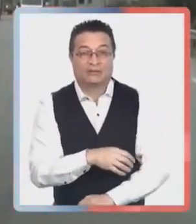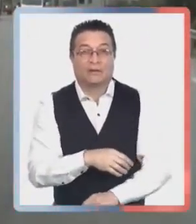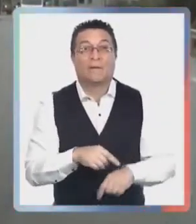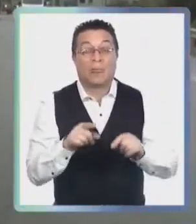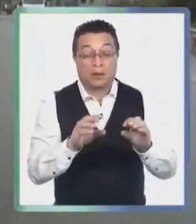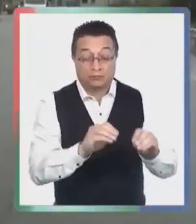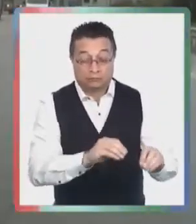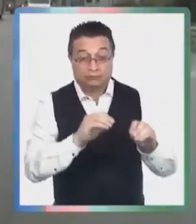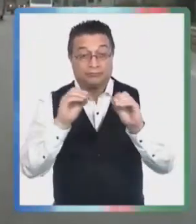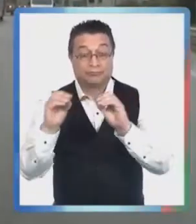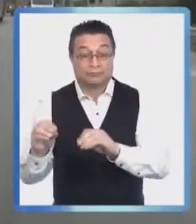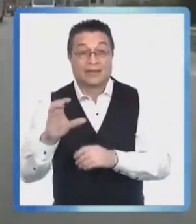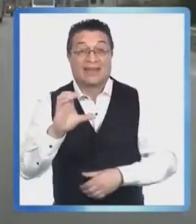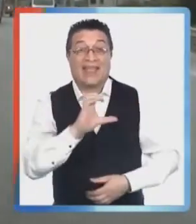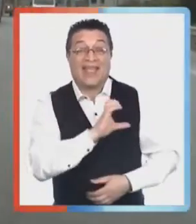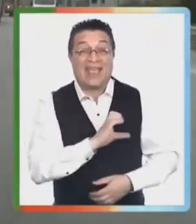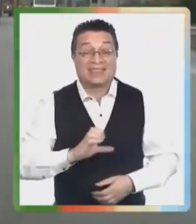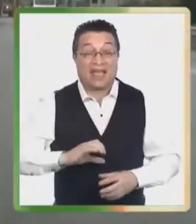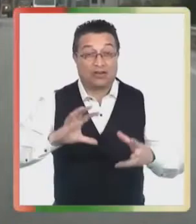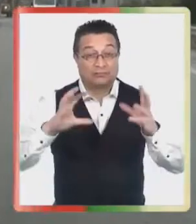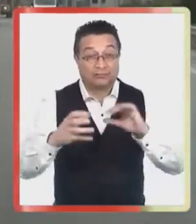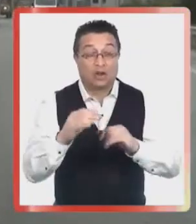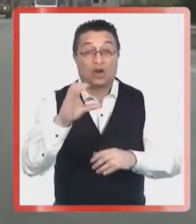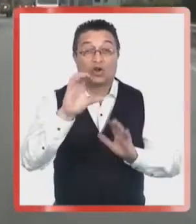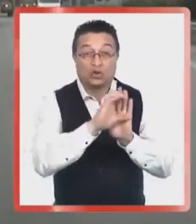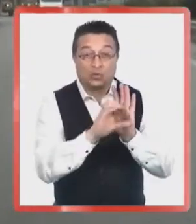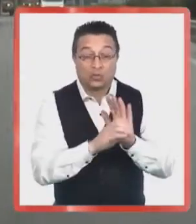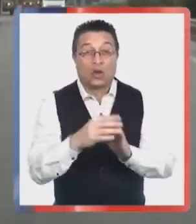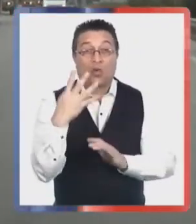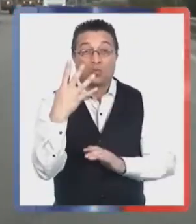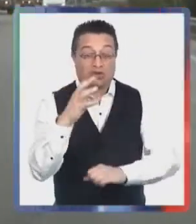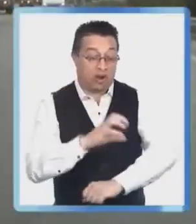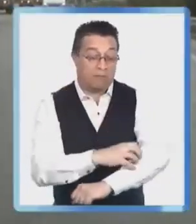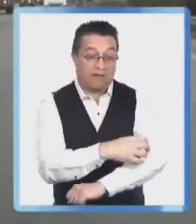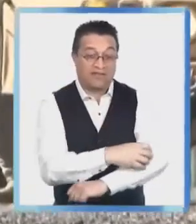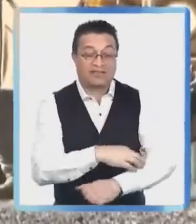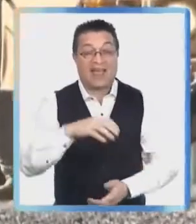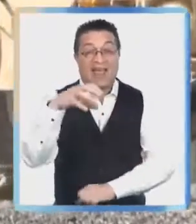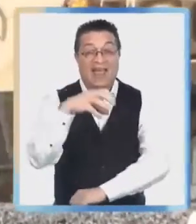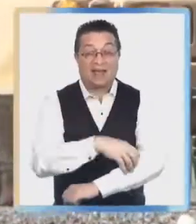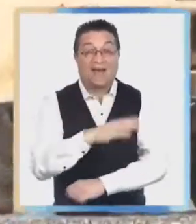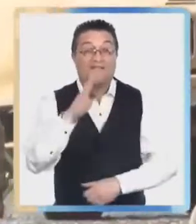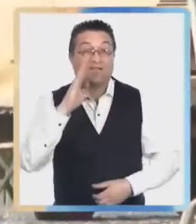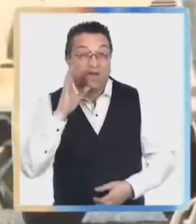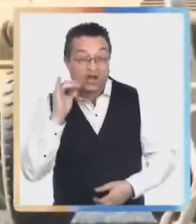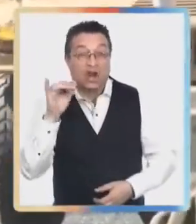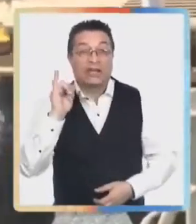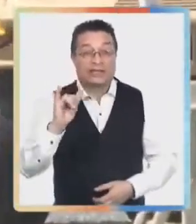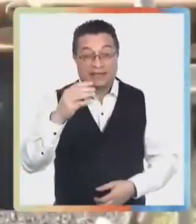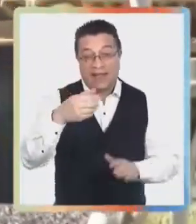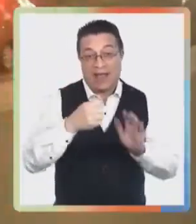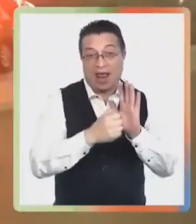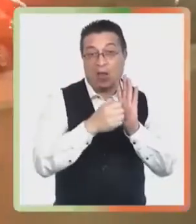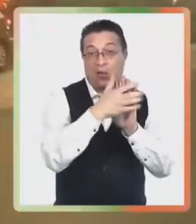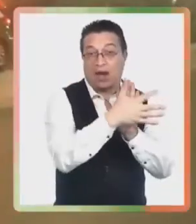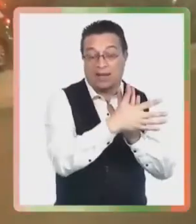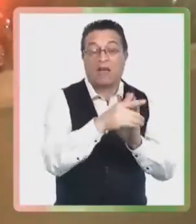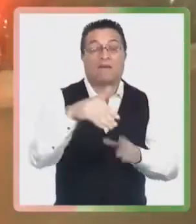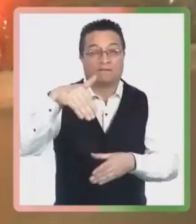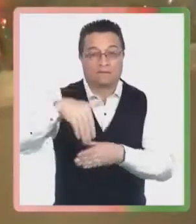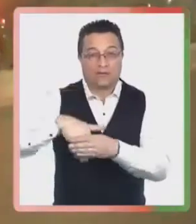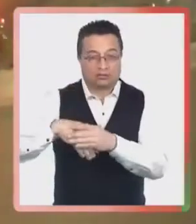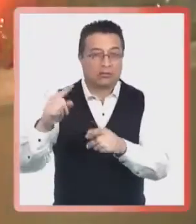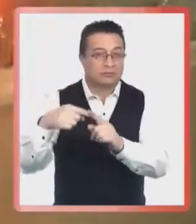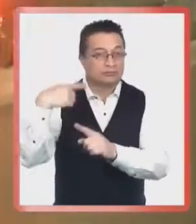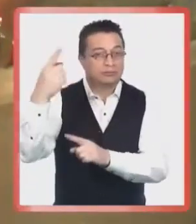La prórroga del estado de excepción constitucional para 4 provincias de las regiones del Biobío y la Araucanía se votará